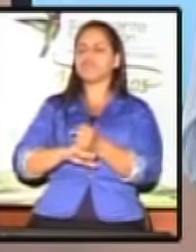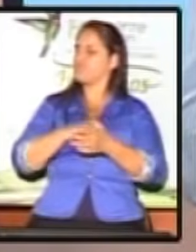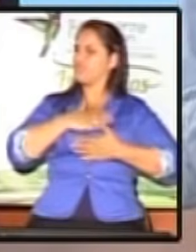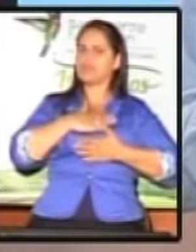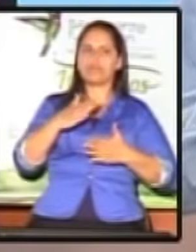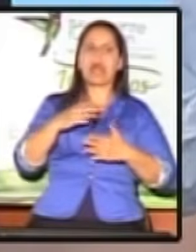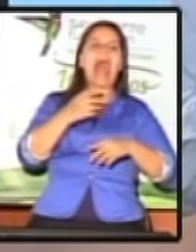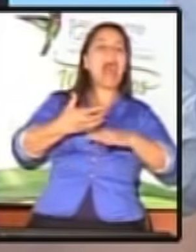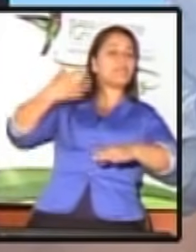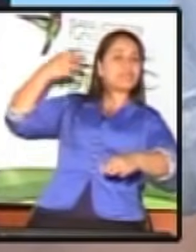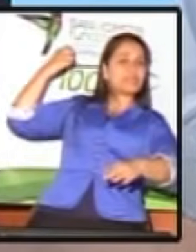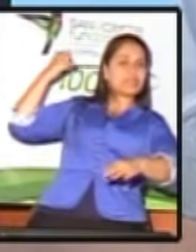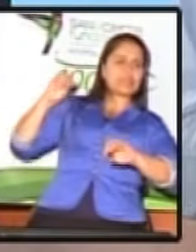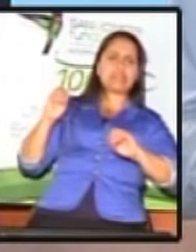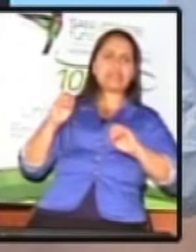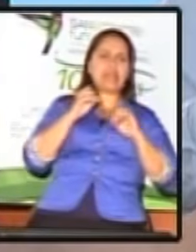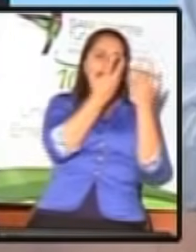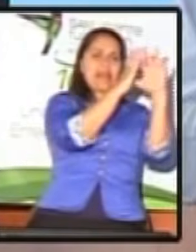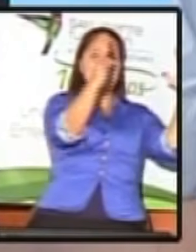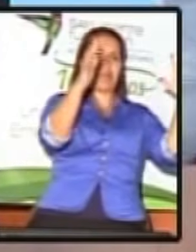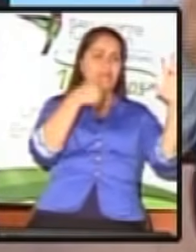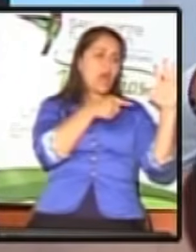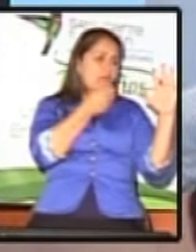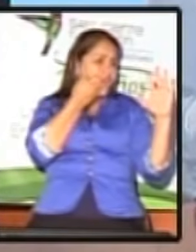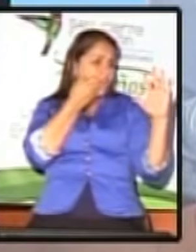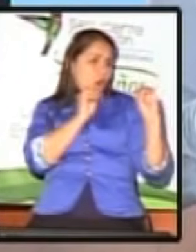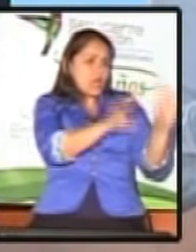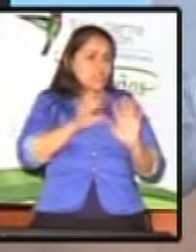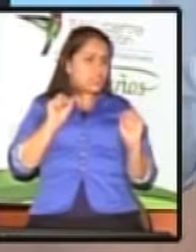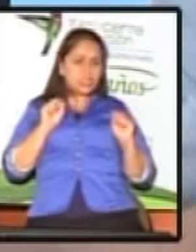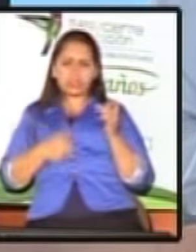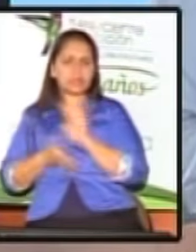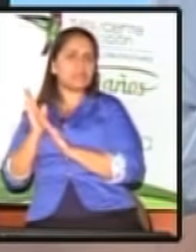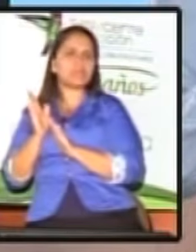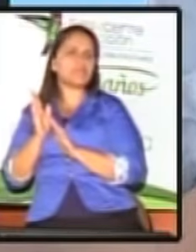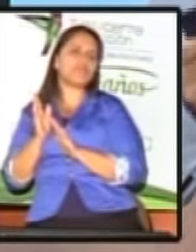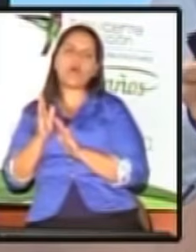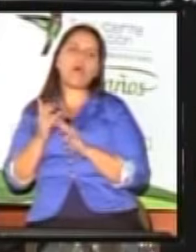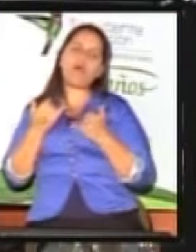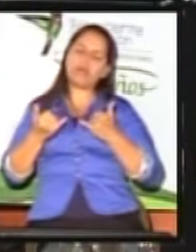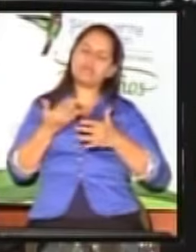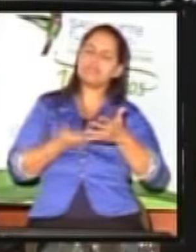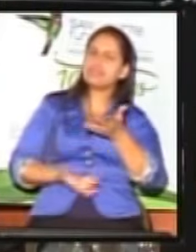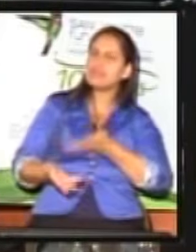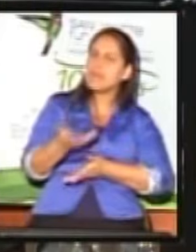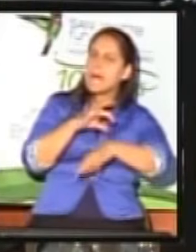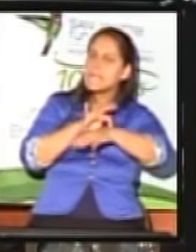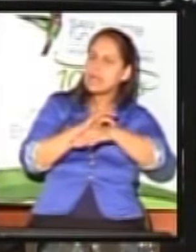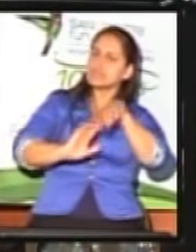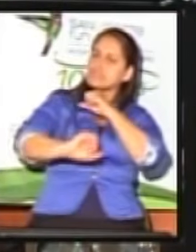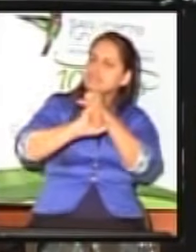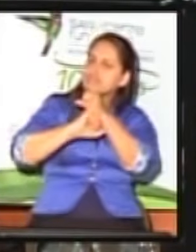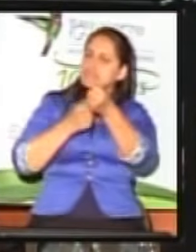como los primitivos, con su realidad, nos acercamos y hablamos de eso, ayudados de un grupo de médicos o